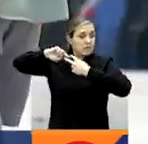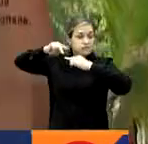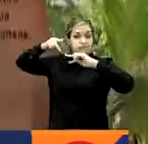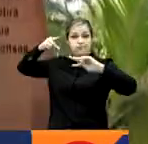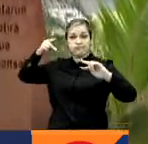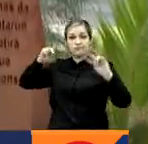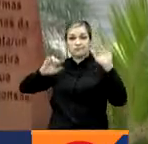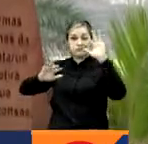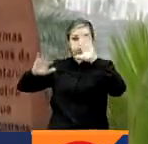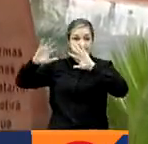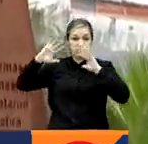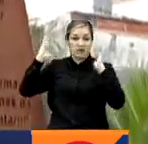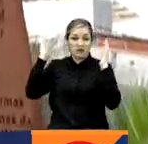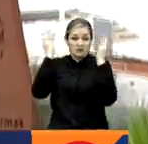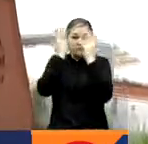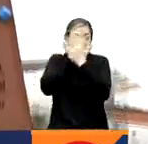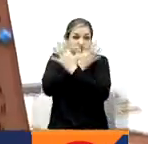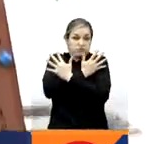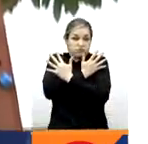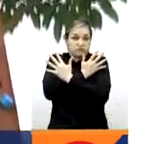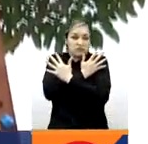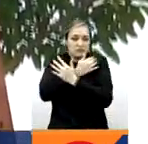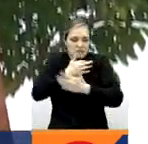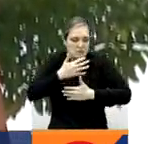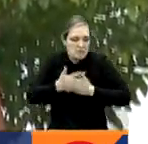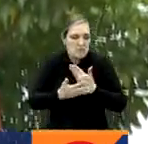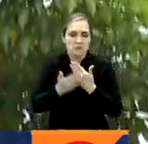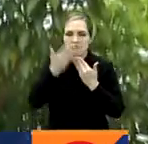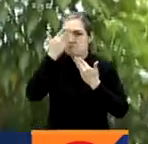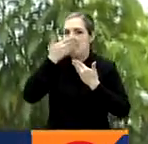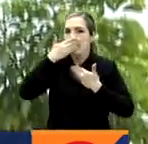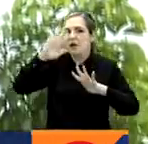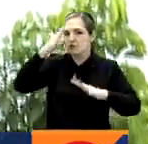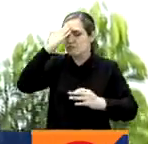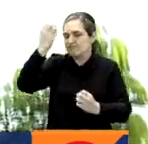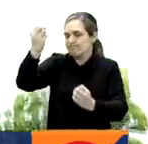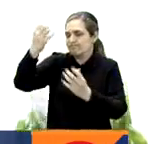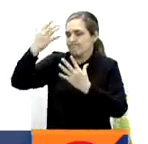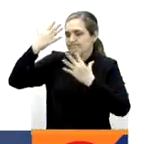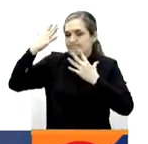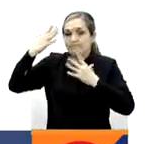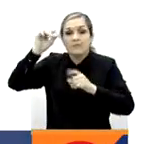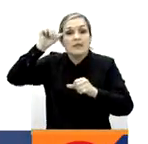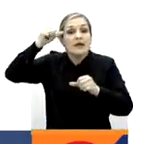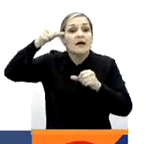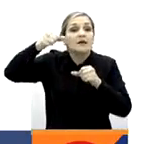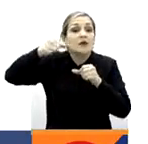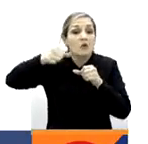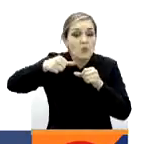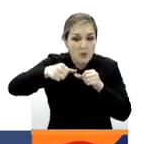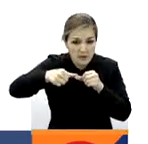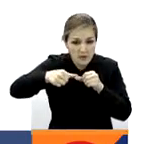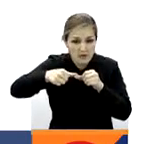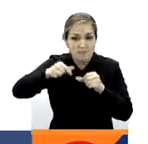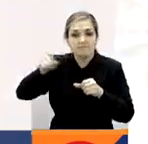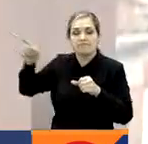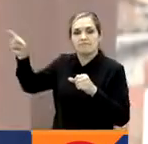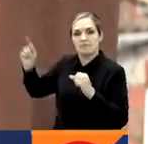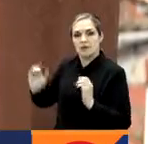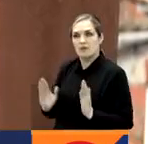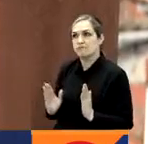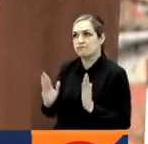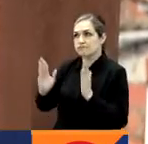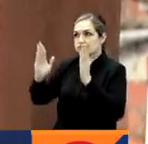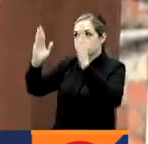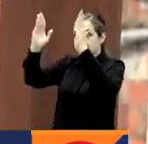las autodefensas en la zona ya son parte del pasado. Aquí solo se recuerda ese capítulo amargo por el homenaje que se hace a